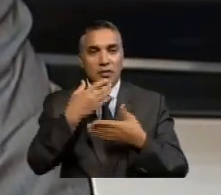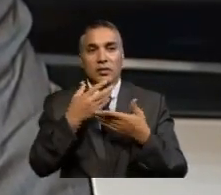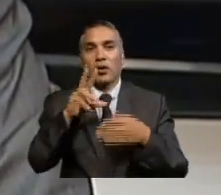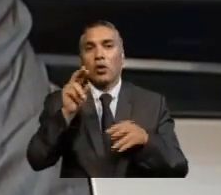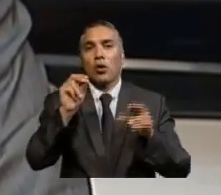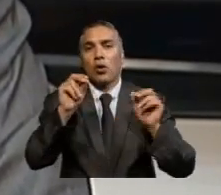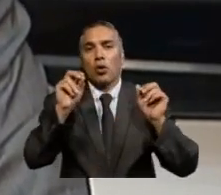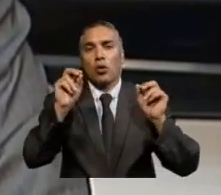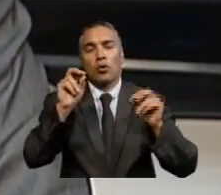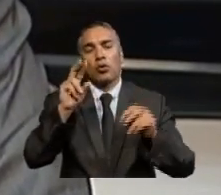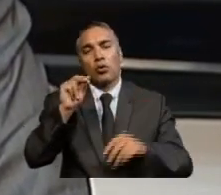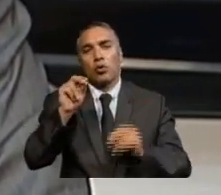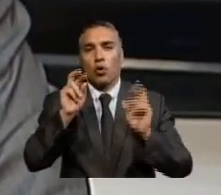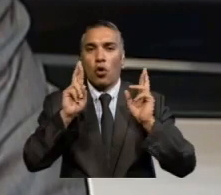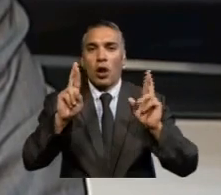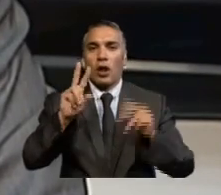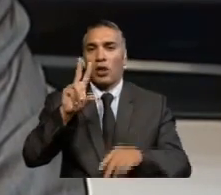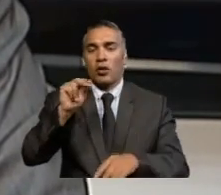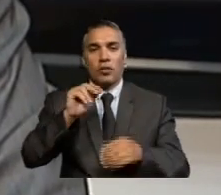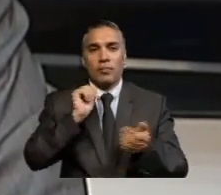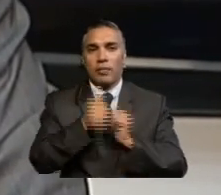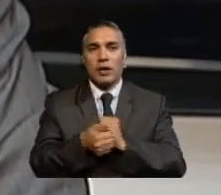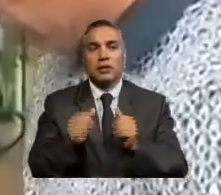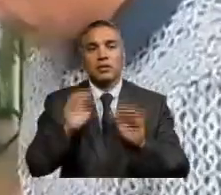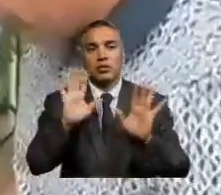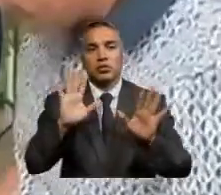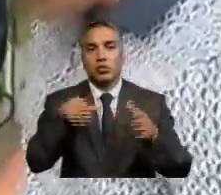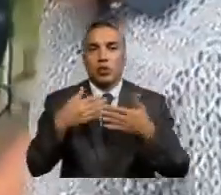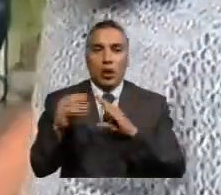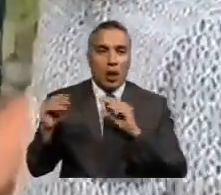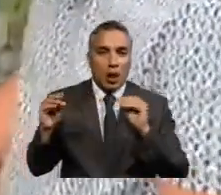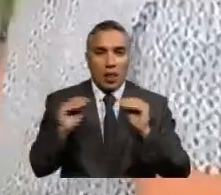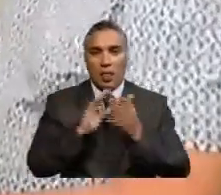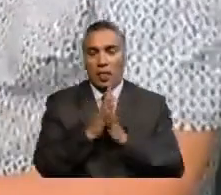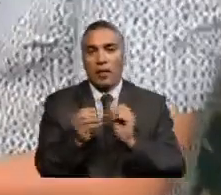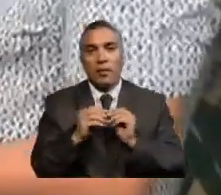y más bien estos solo sean meras conjeturas. Gustavo Merino, TC Televisión.